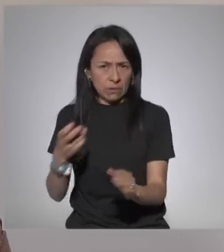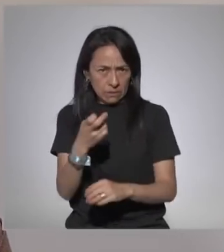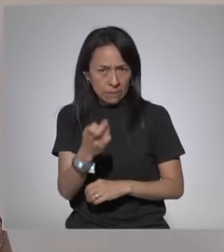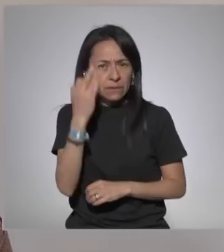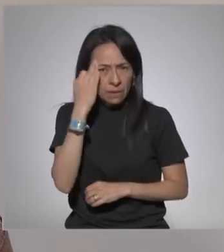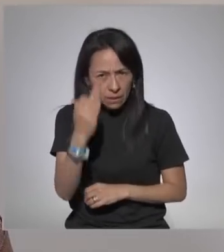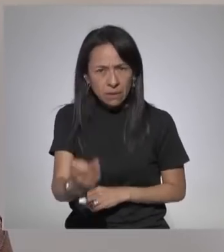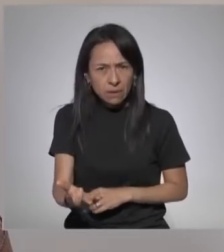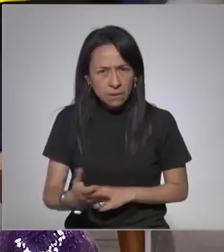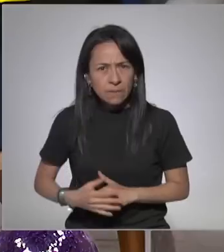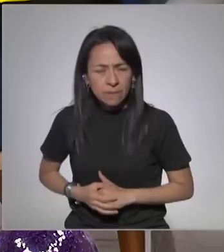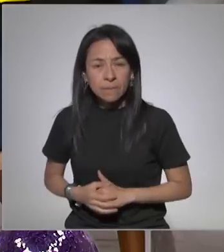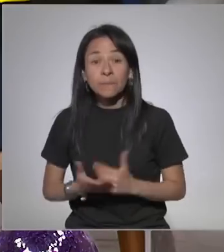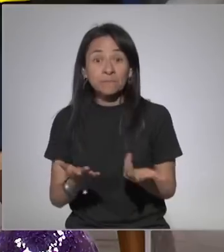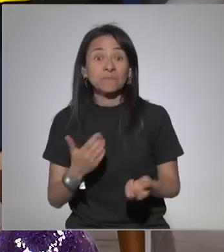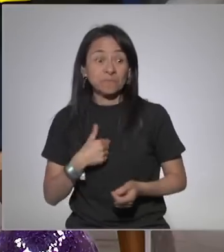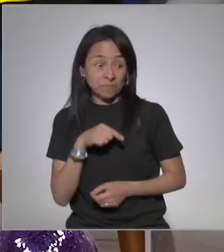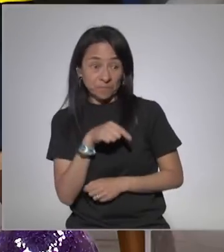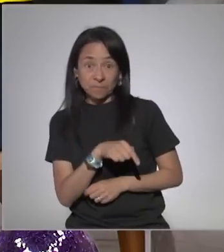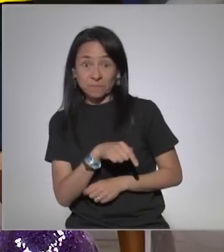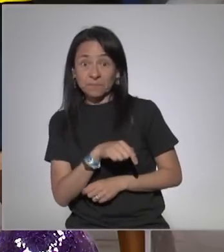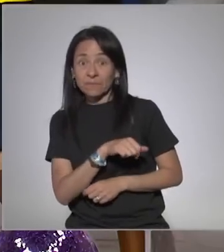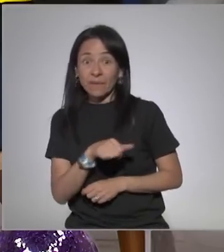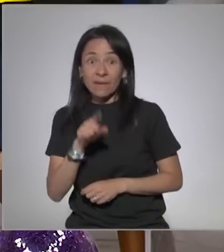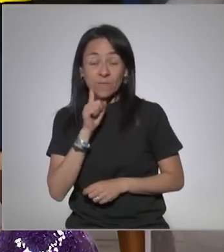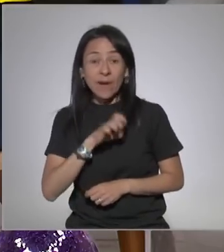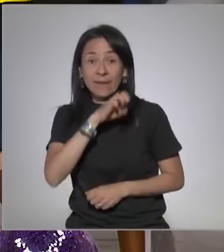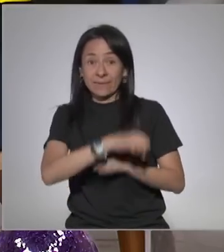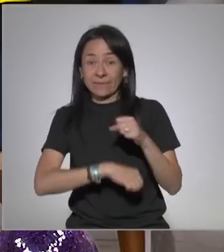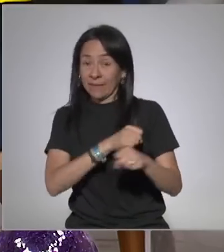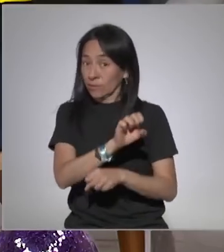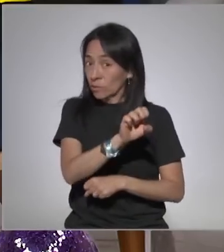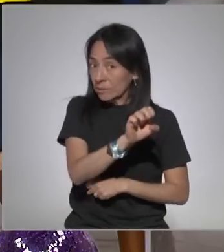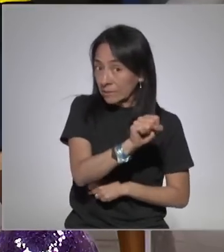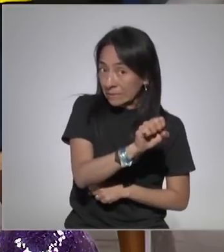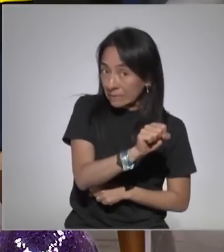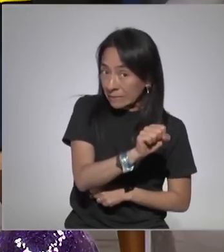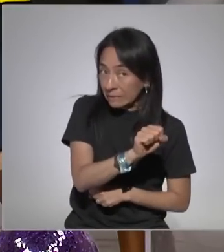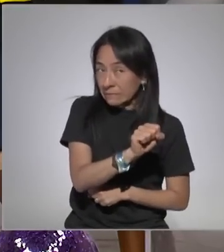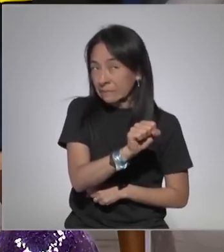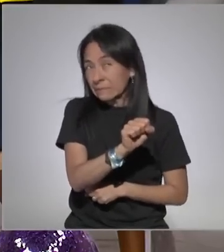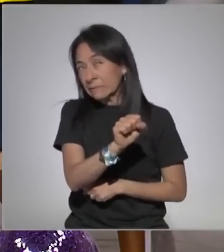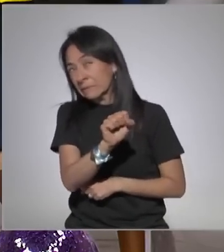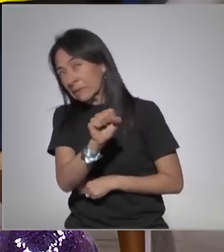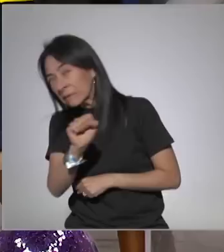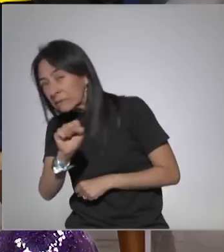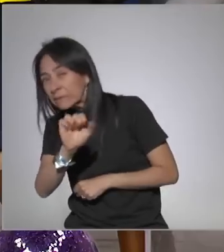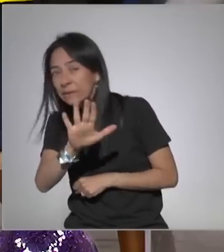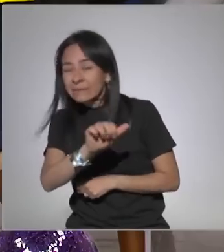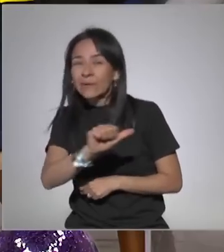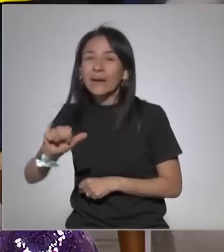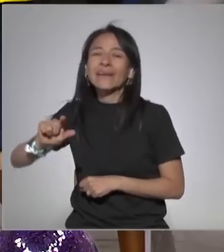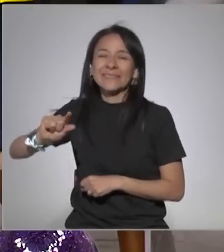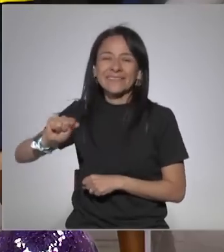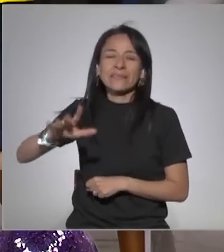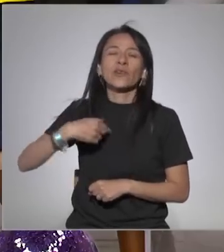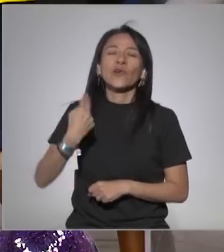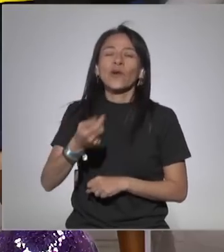les llamo a las de 60, de 65 a 75 mis